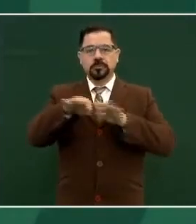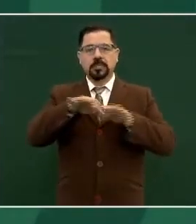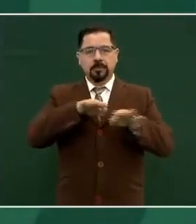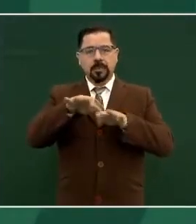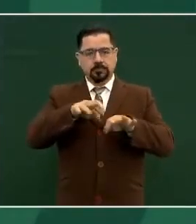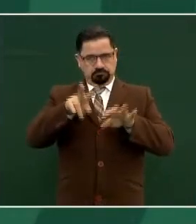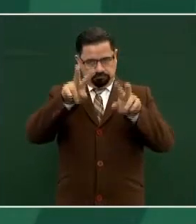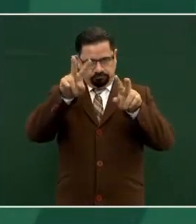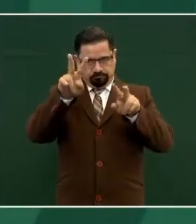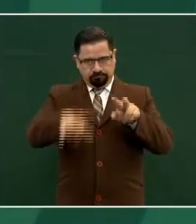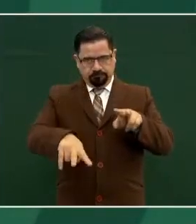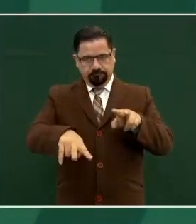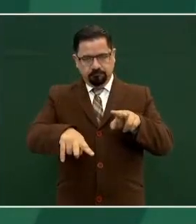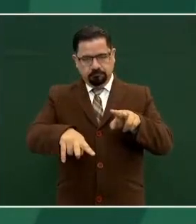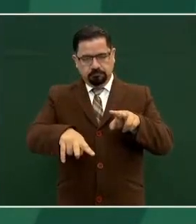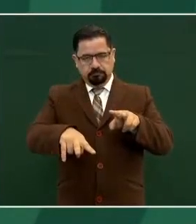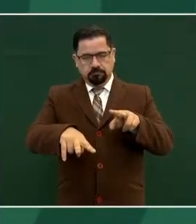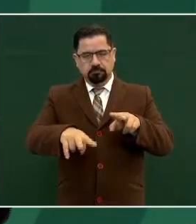coordinada con